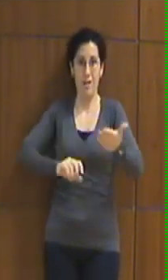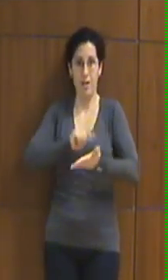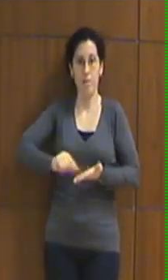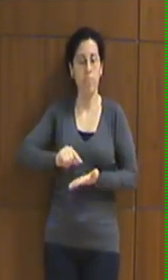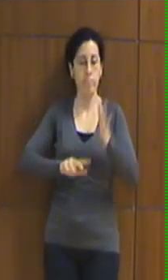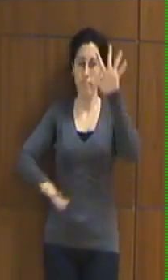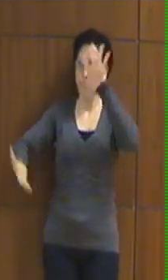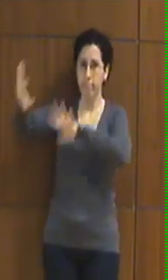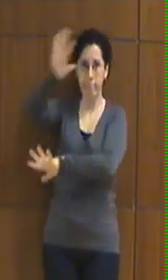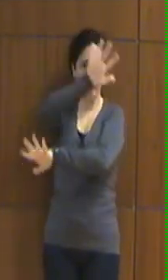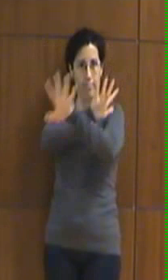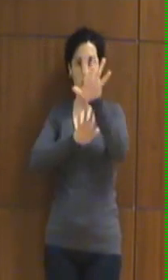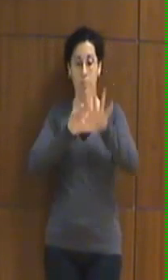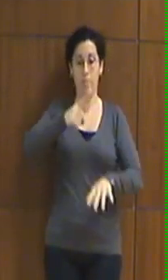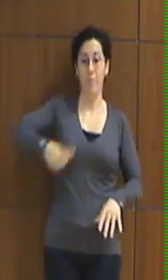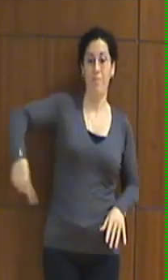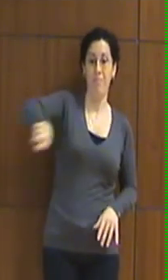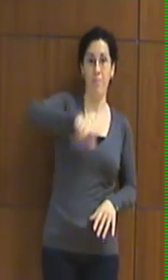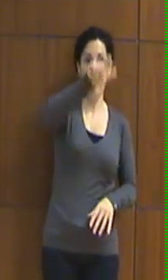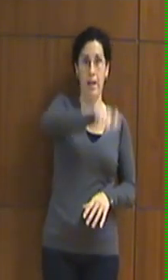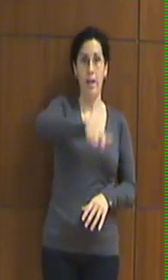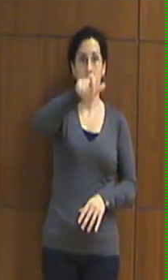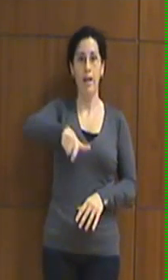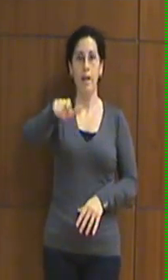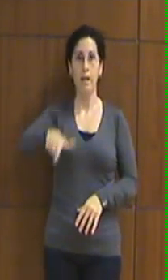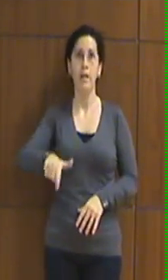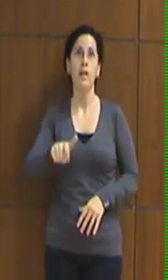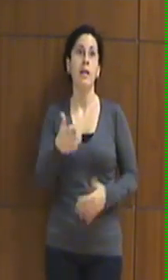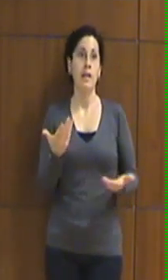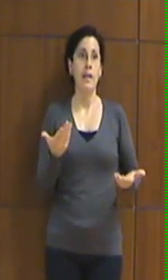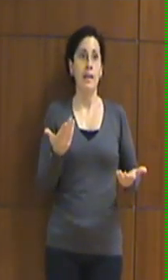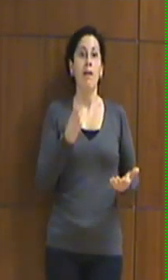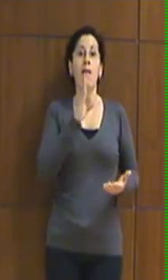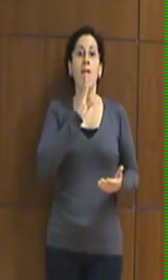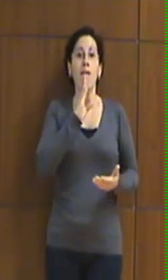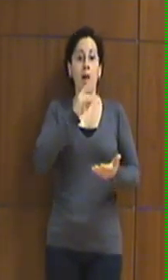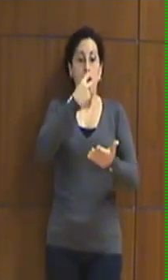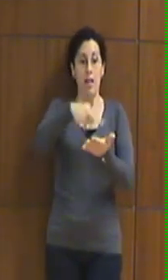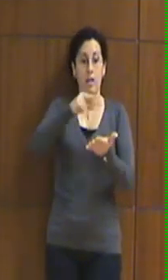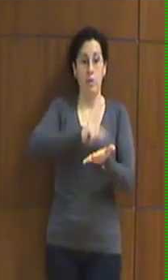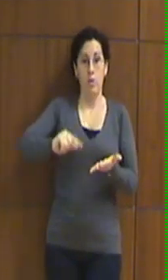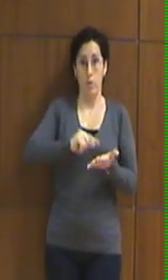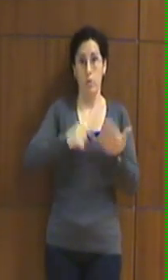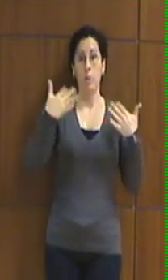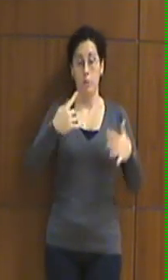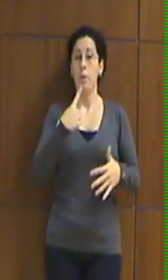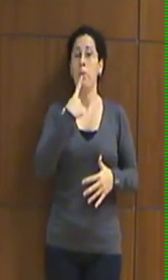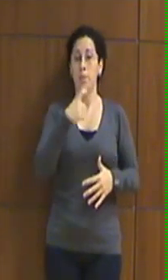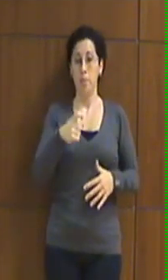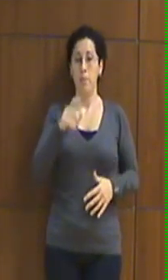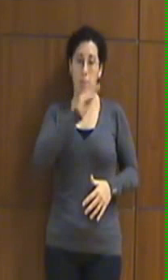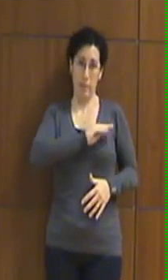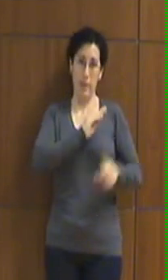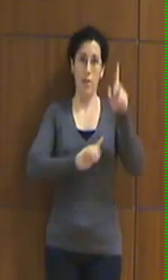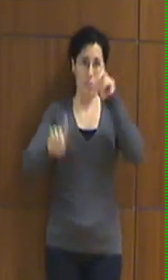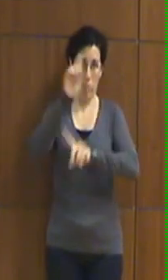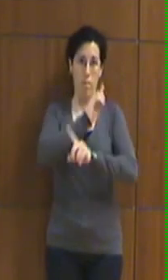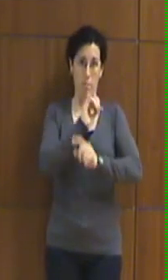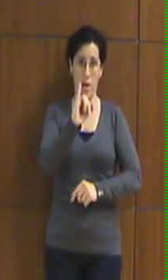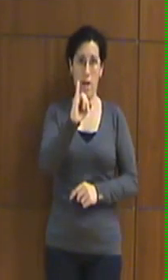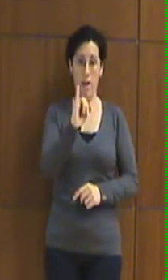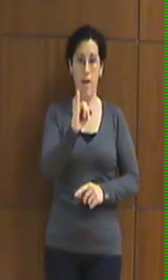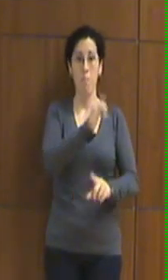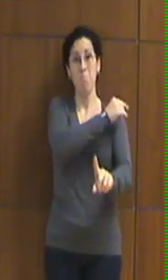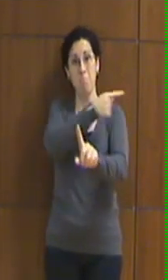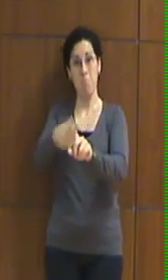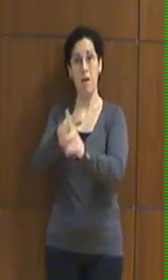Entonces, nuestra gente, de por sí, en el tema de lectoescritura tienen bastantes problemas, y con el tema de